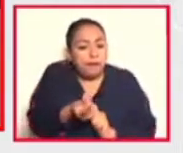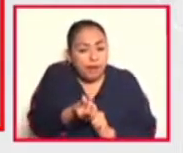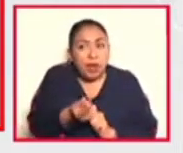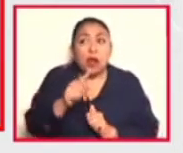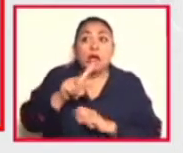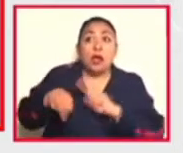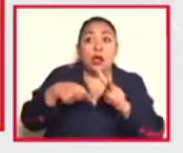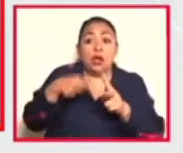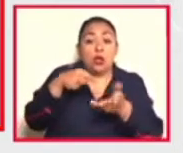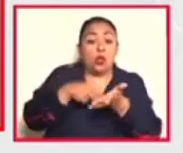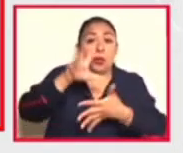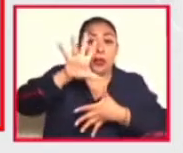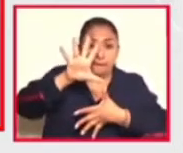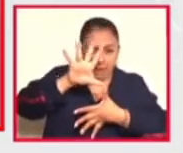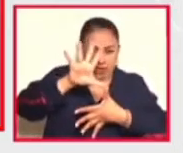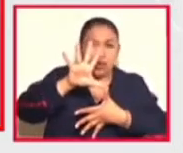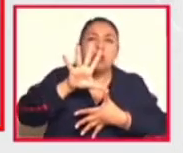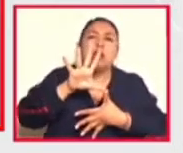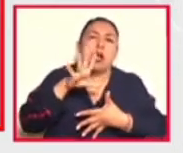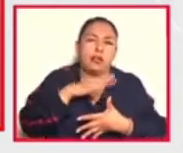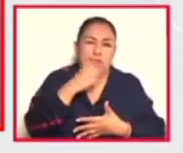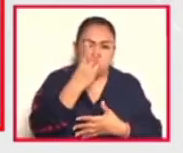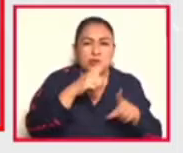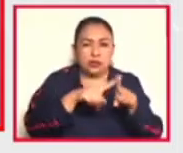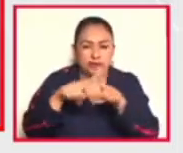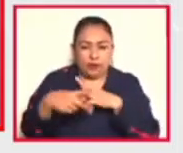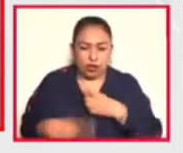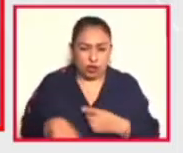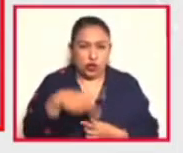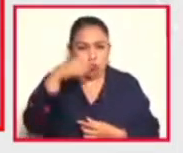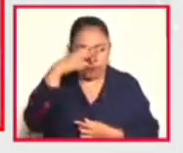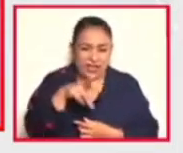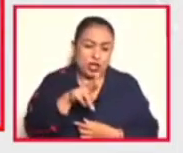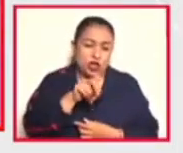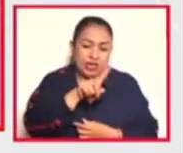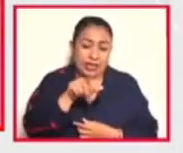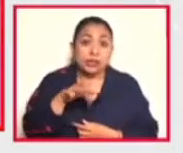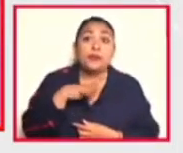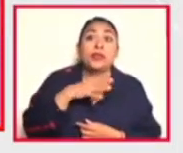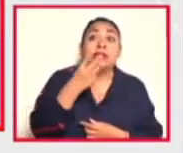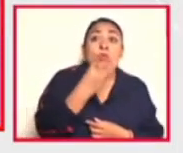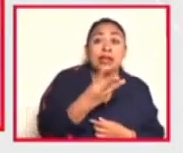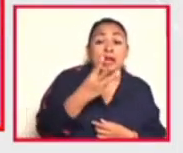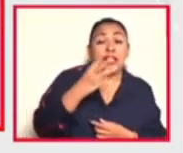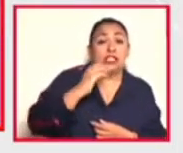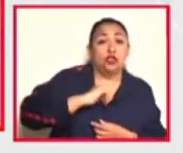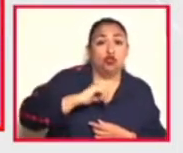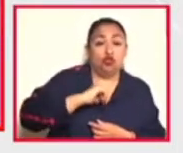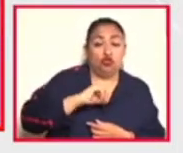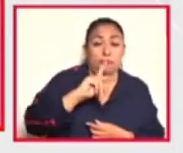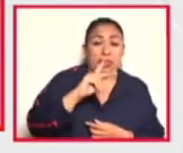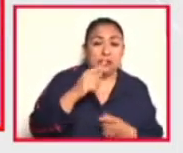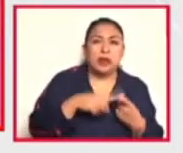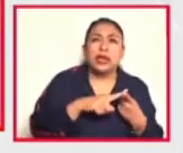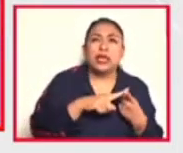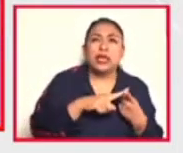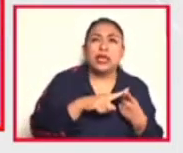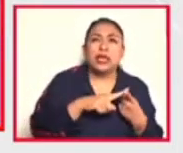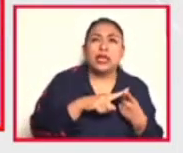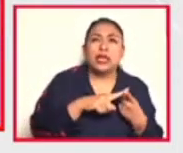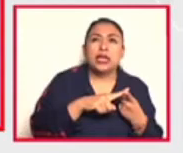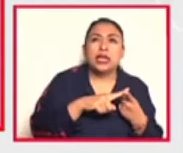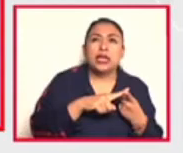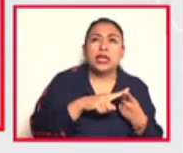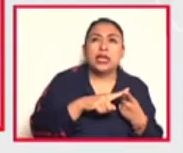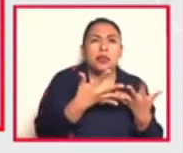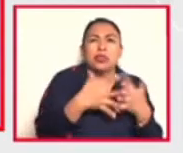razas mexicanas. Existían tres razas prehispánicas, los xiscuintles o perros comunes, que están mezclados con los